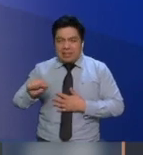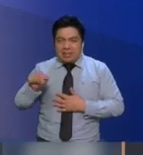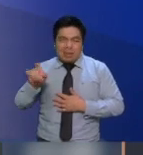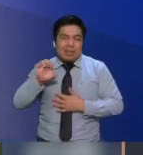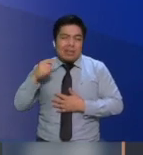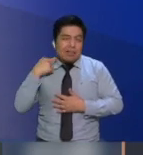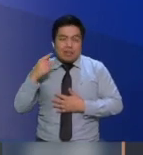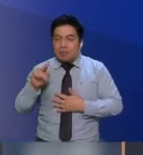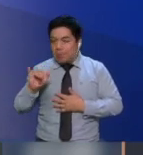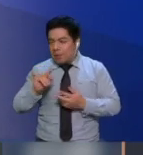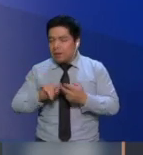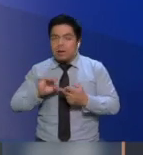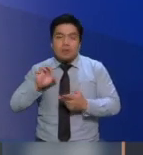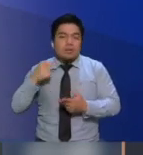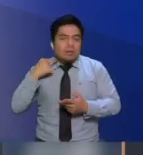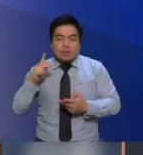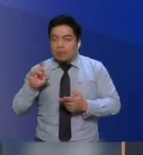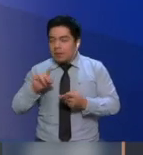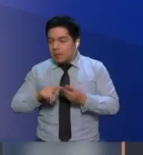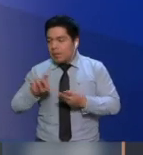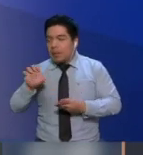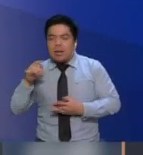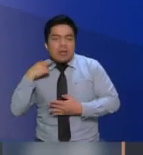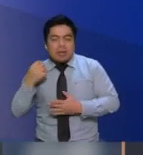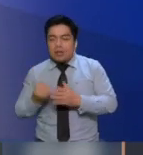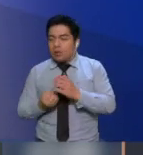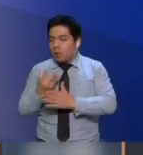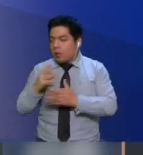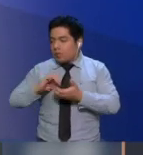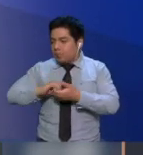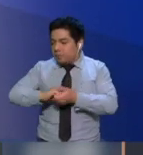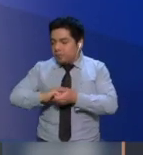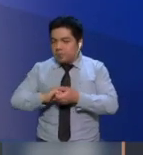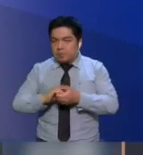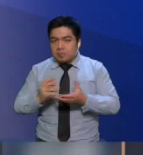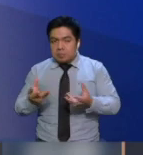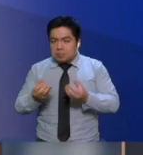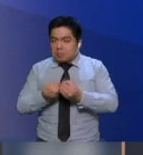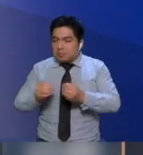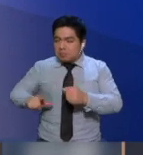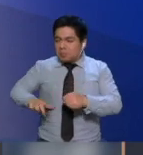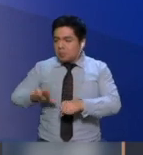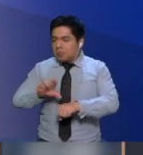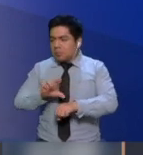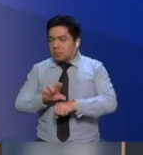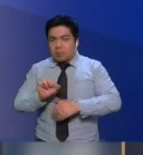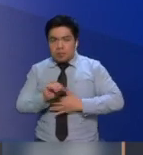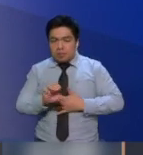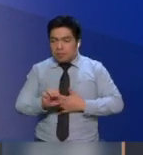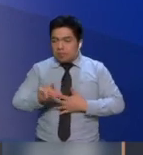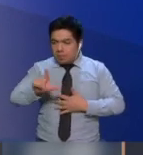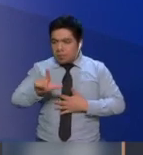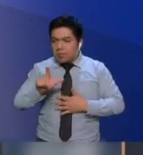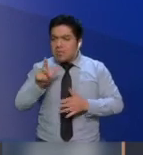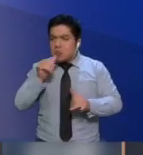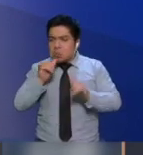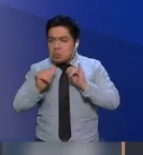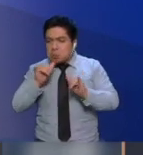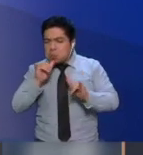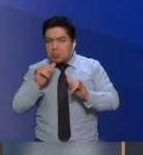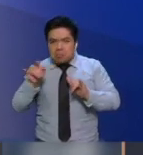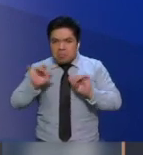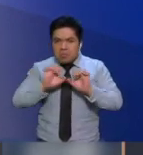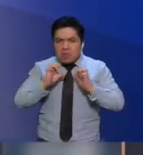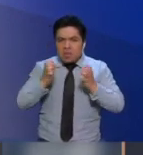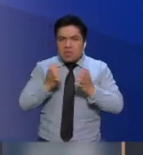expriista, experredista, exnueva aliancista Jorge Álvarez Maínez, en el que aparece junto al gobernador de Nuevo León, Samuel García, tomando en un palco